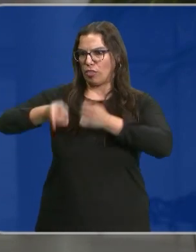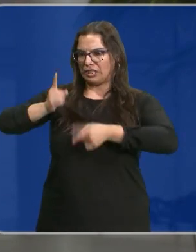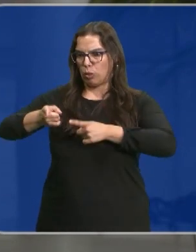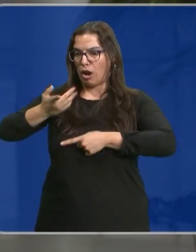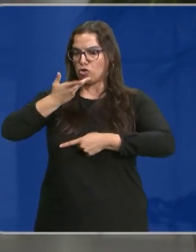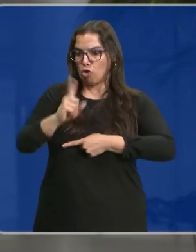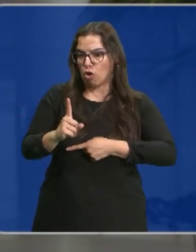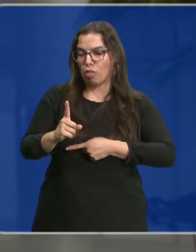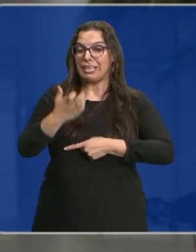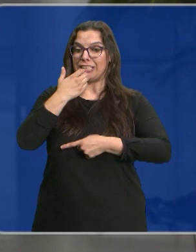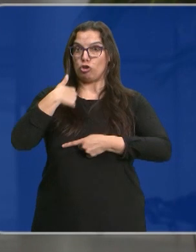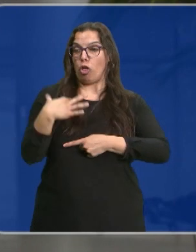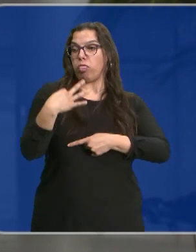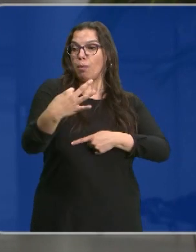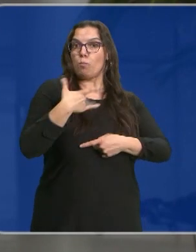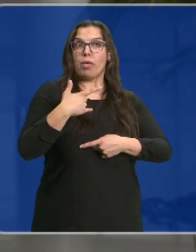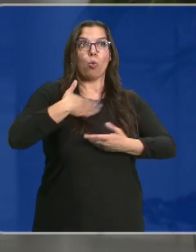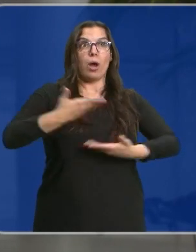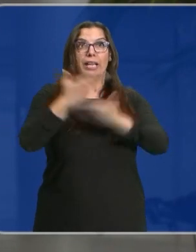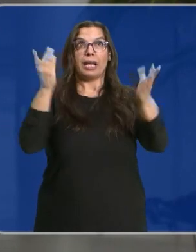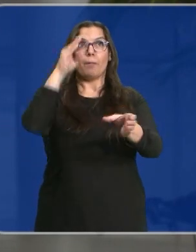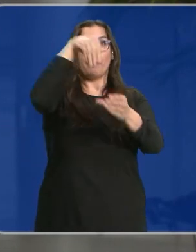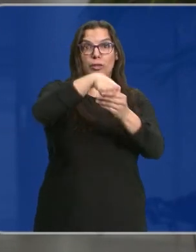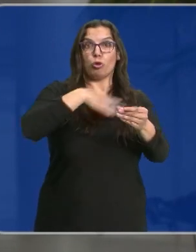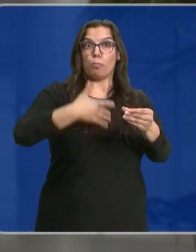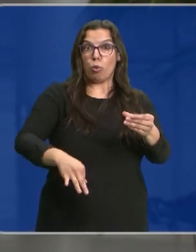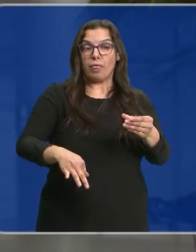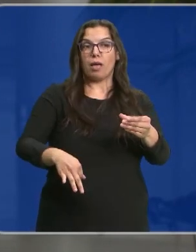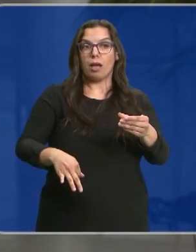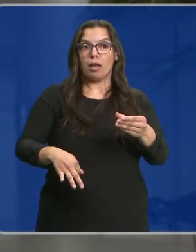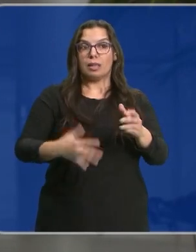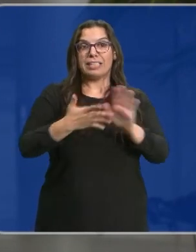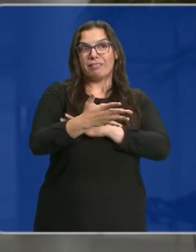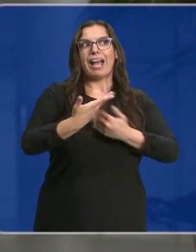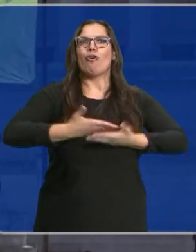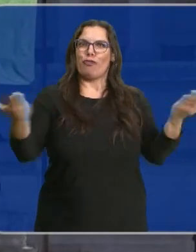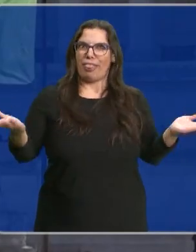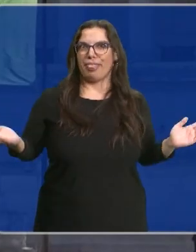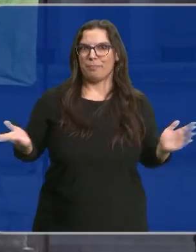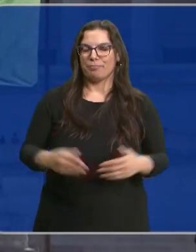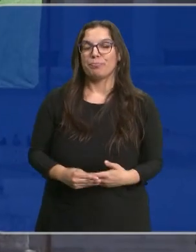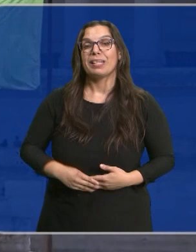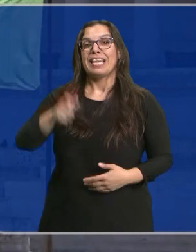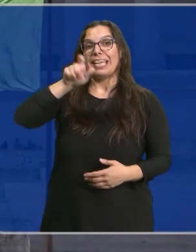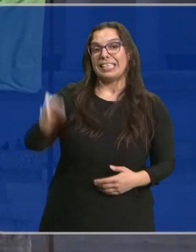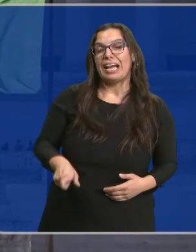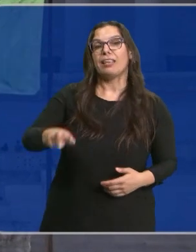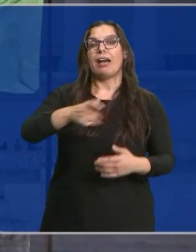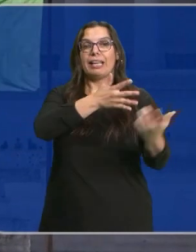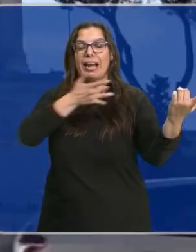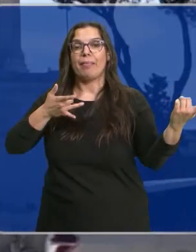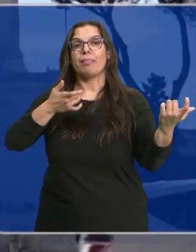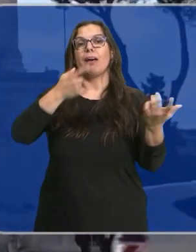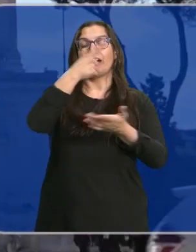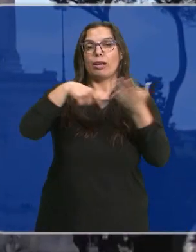dice, bueno, si yo soy parte del proceso y si cualquier persona puede ser parte del proceso, algo va a ir bien. En Italia, Irlanda, Reino Unido,